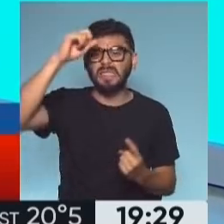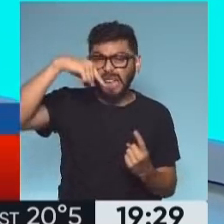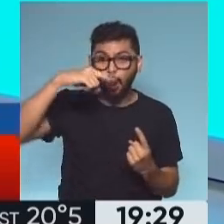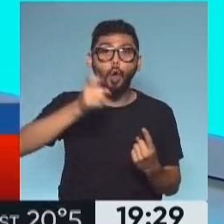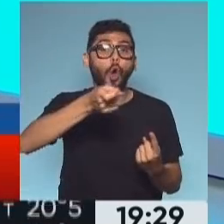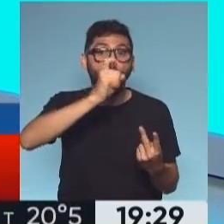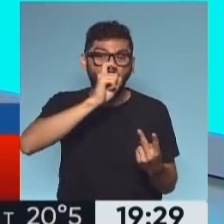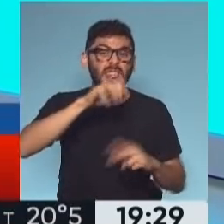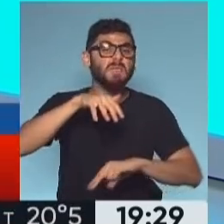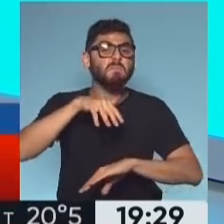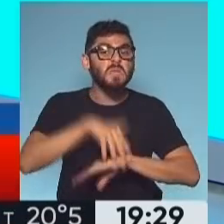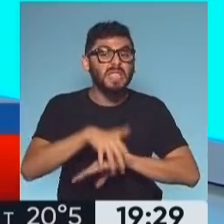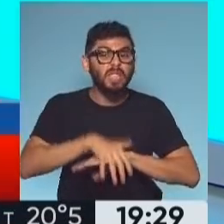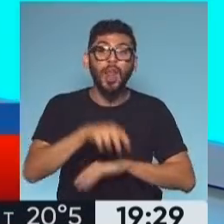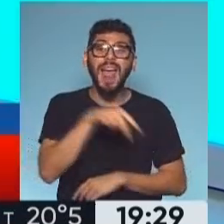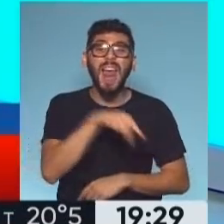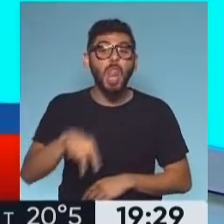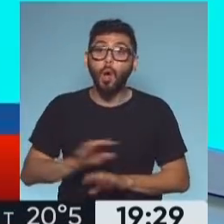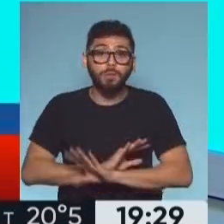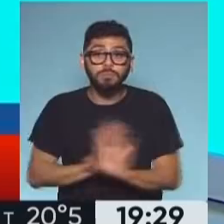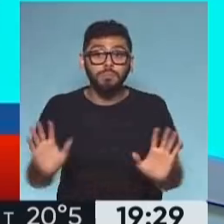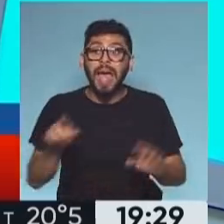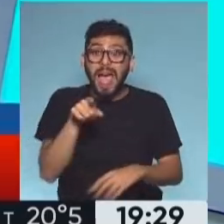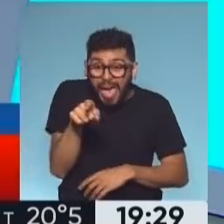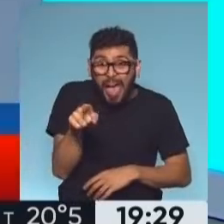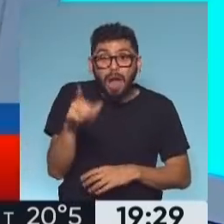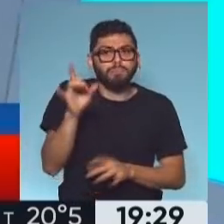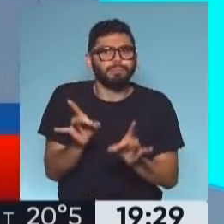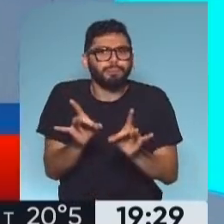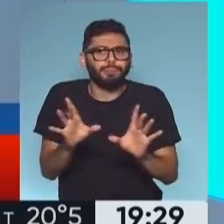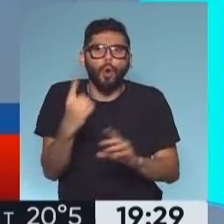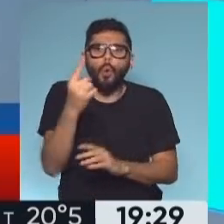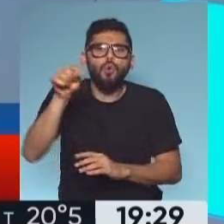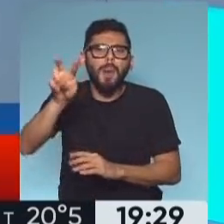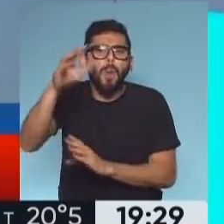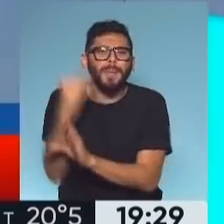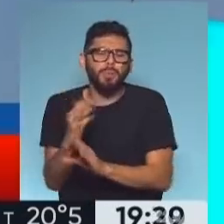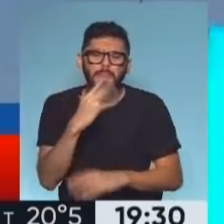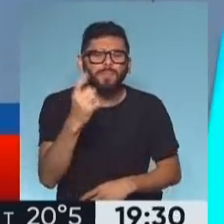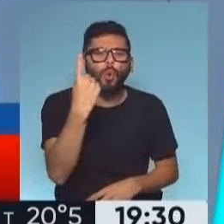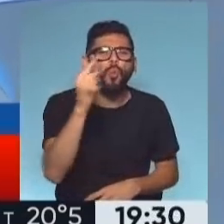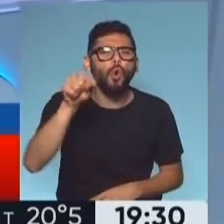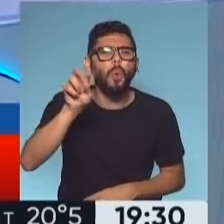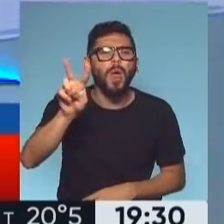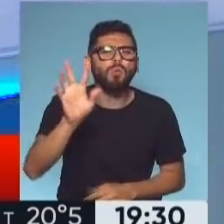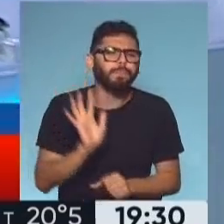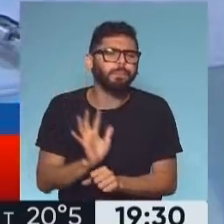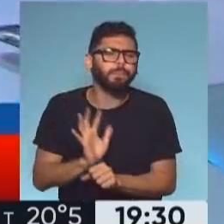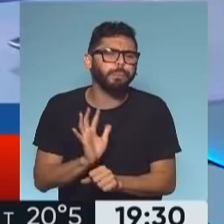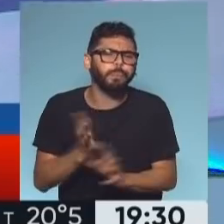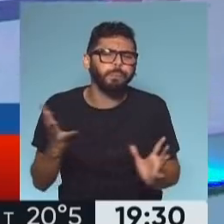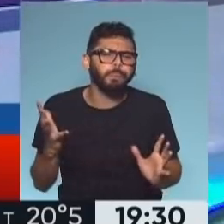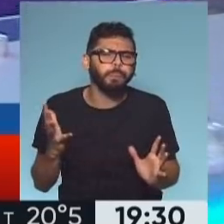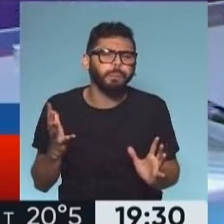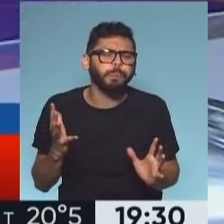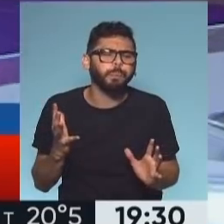Corrientes, Misiones, sí. Neuquén. Son las únicas que están por debajo de 1.2. Pero 1.2, pues, explíquenos esto. Quiere decir que...